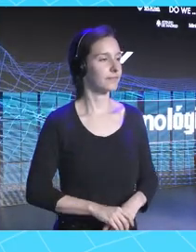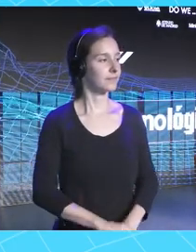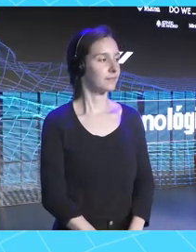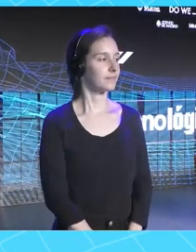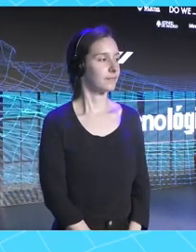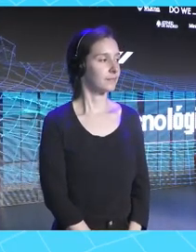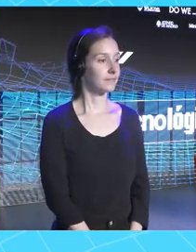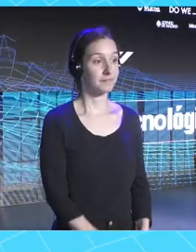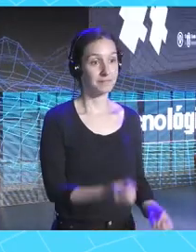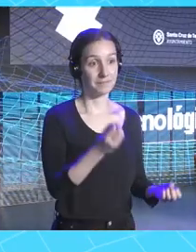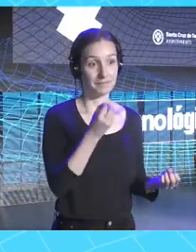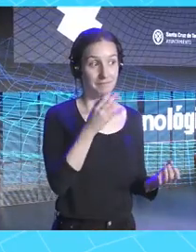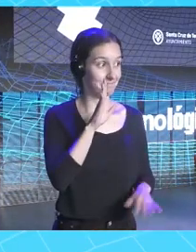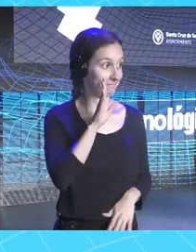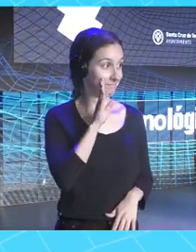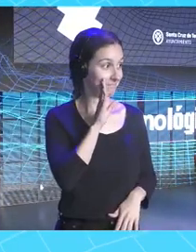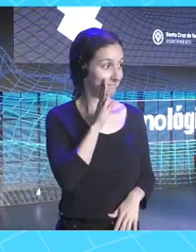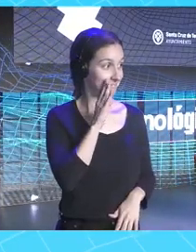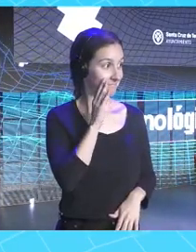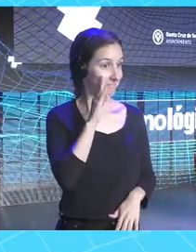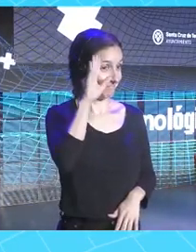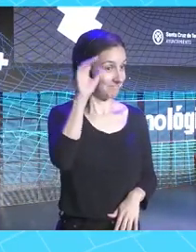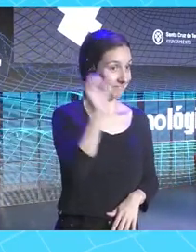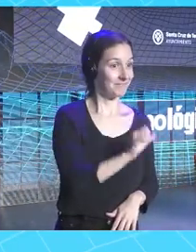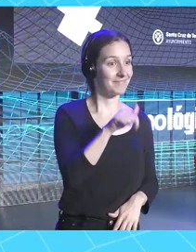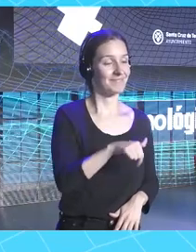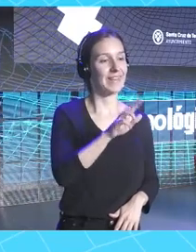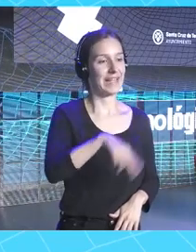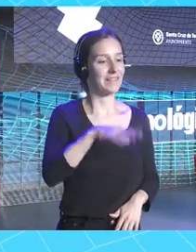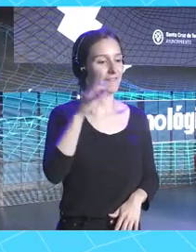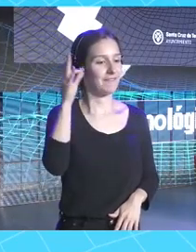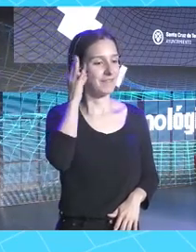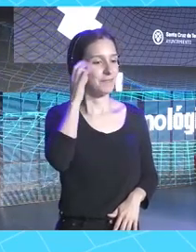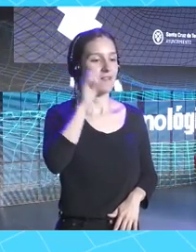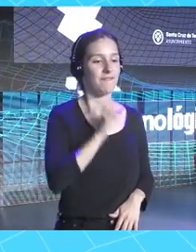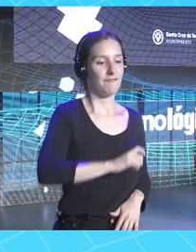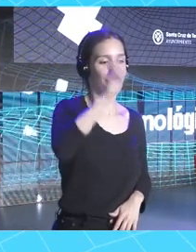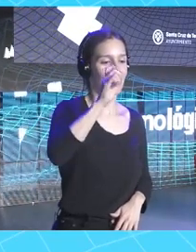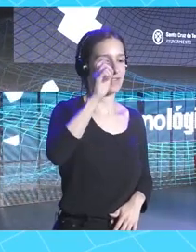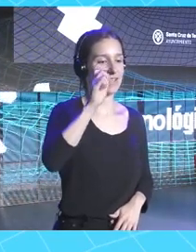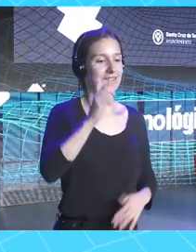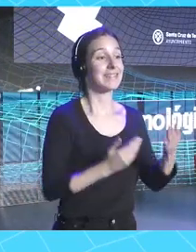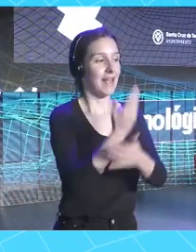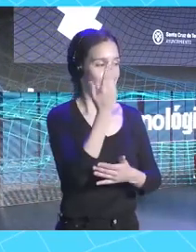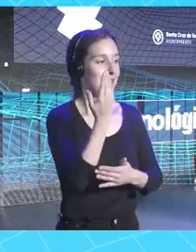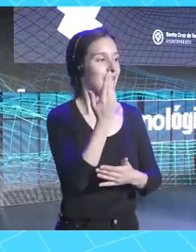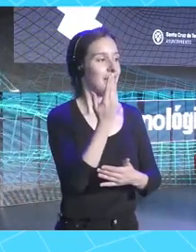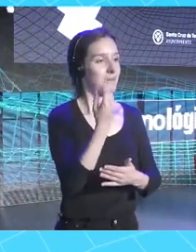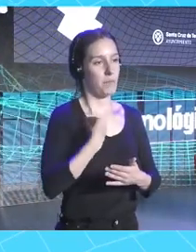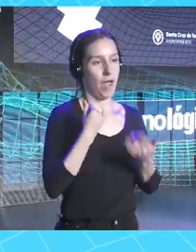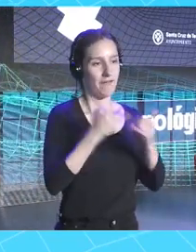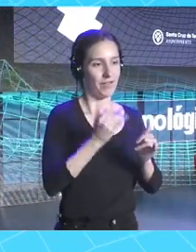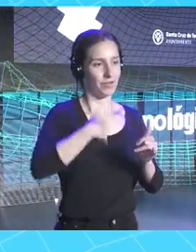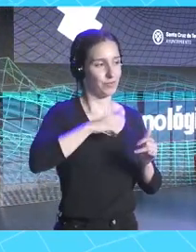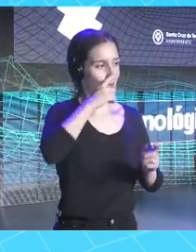bueno dicho esto estos primeros day es el evento que organizamos una vez al año al que por favor os